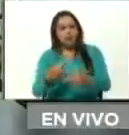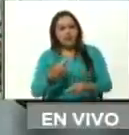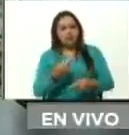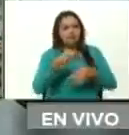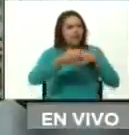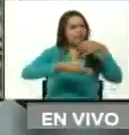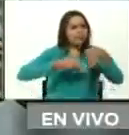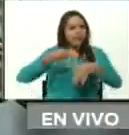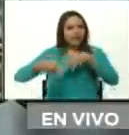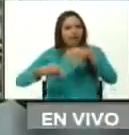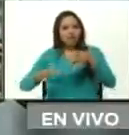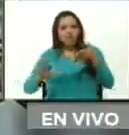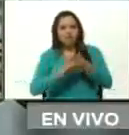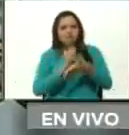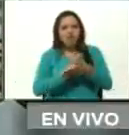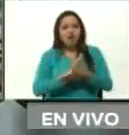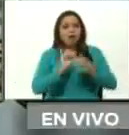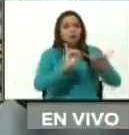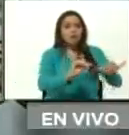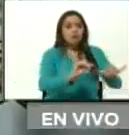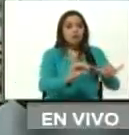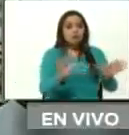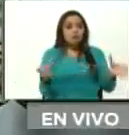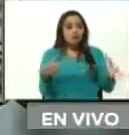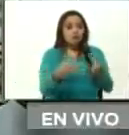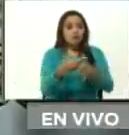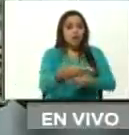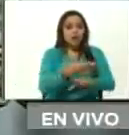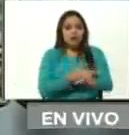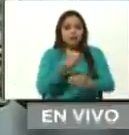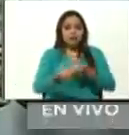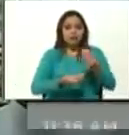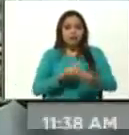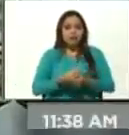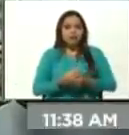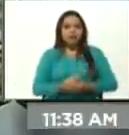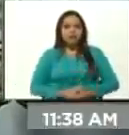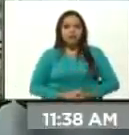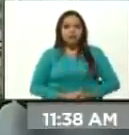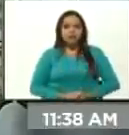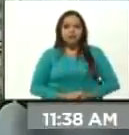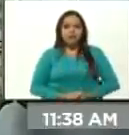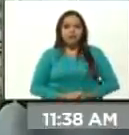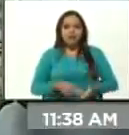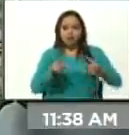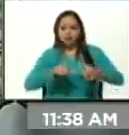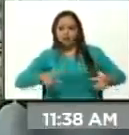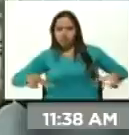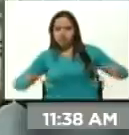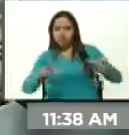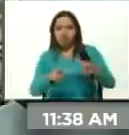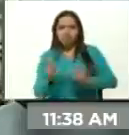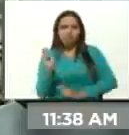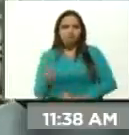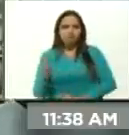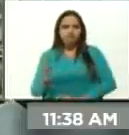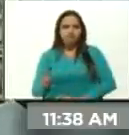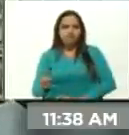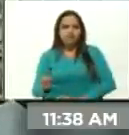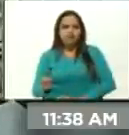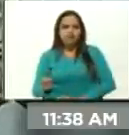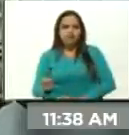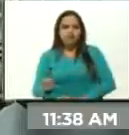incluso lo que la propia Sala de Cuestiones Preliminares, que es una instancia de la Corte Penal, una